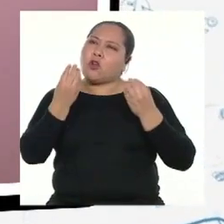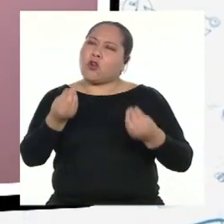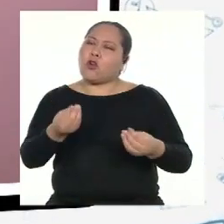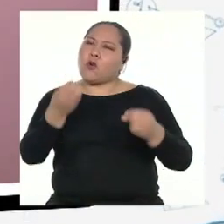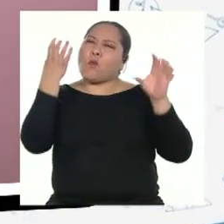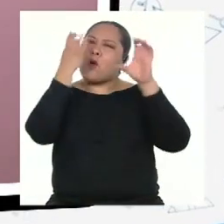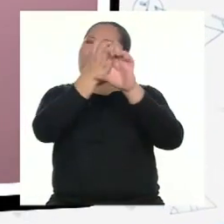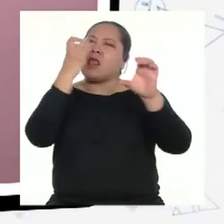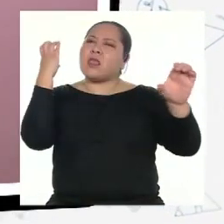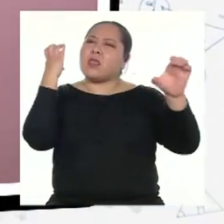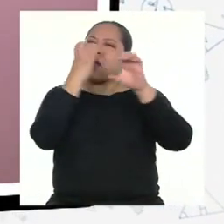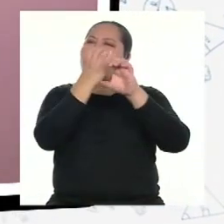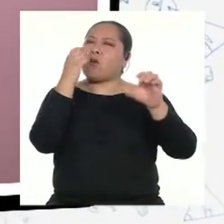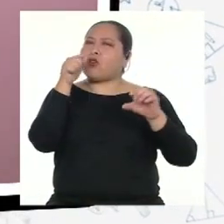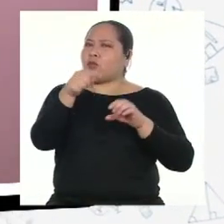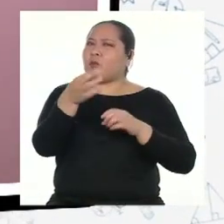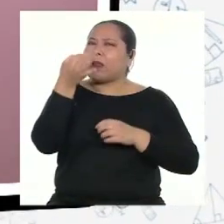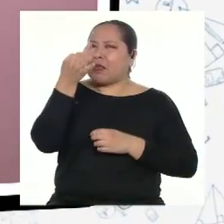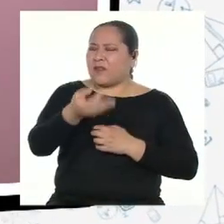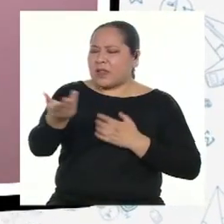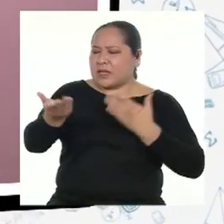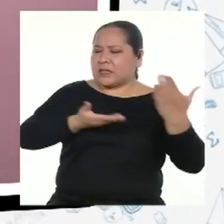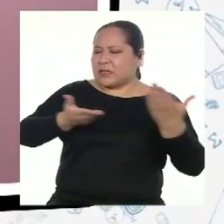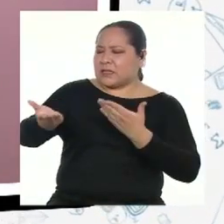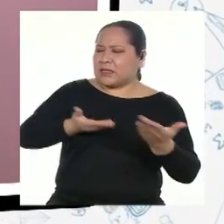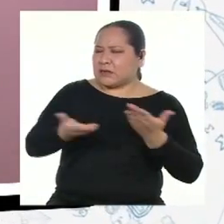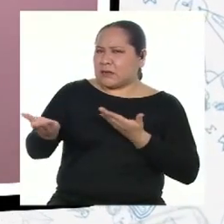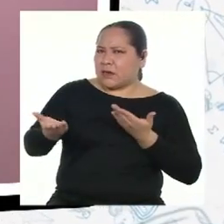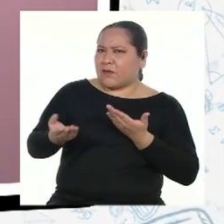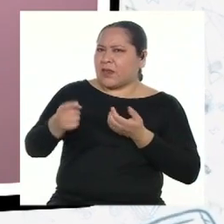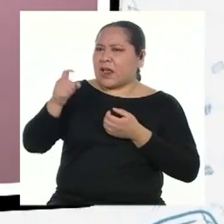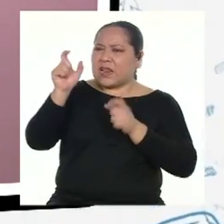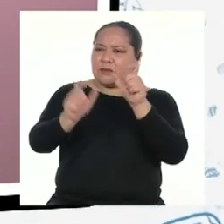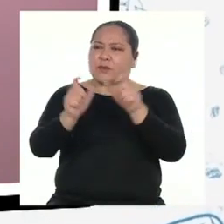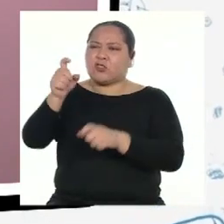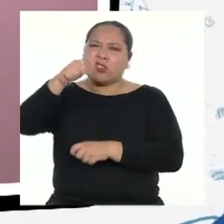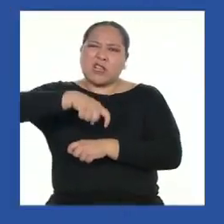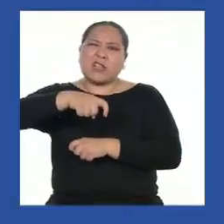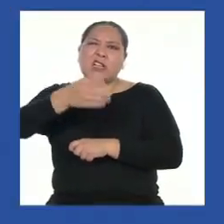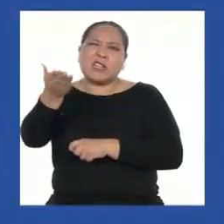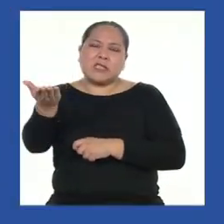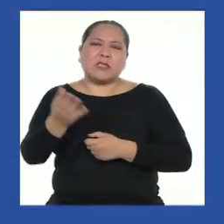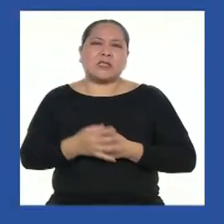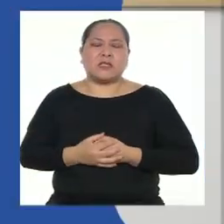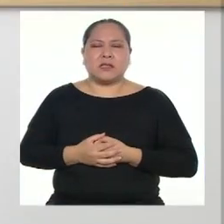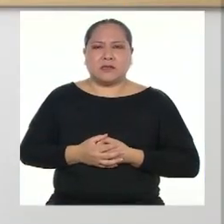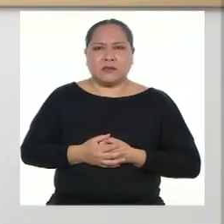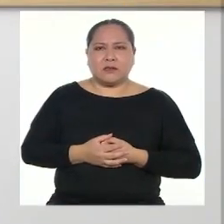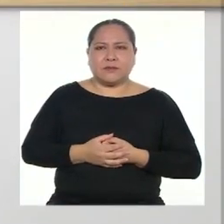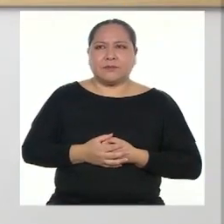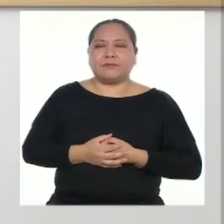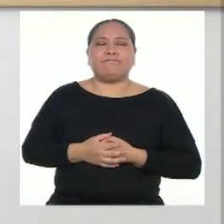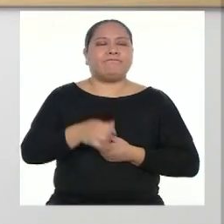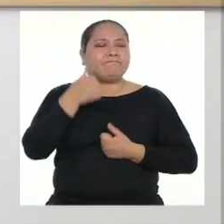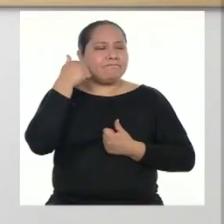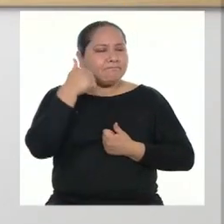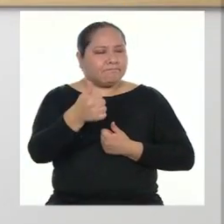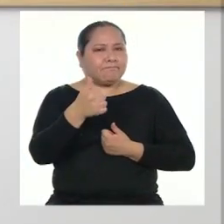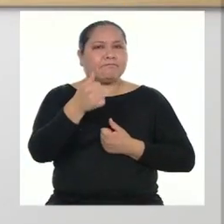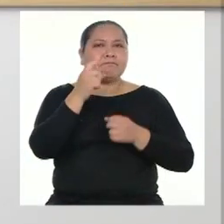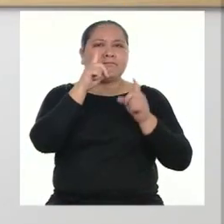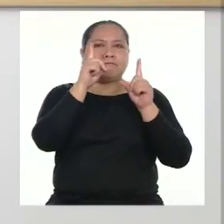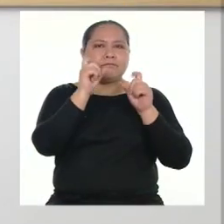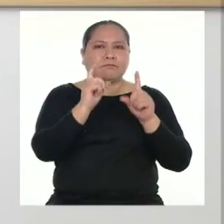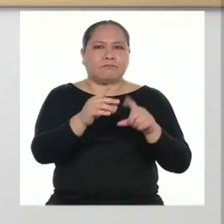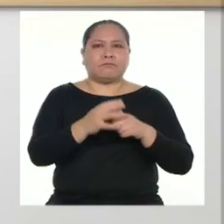transporte público para atender las diversas demandas de la población? Gracias. Buena pregunta,